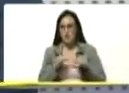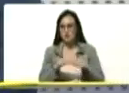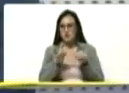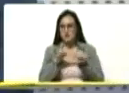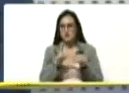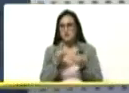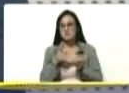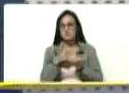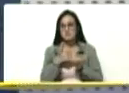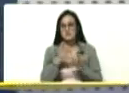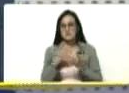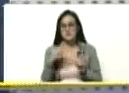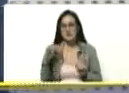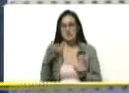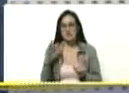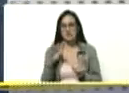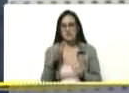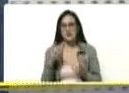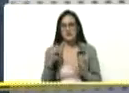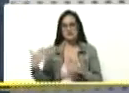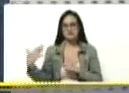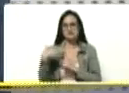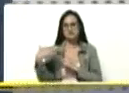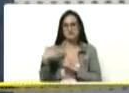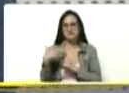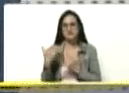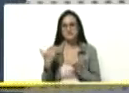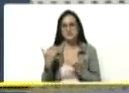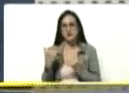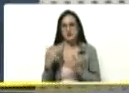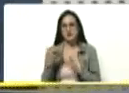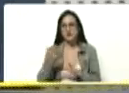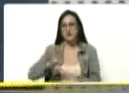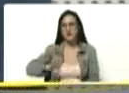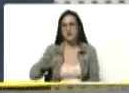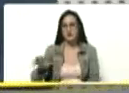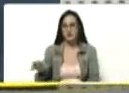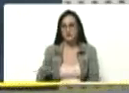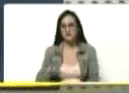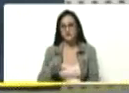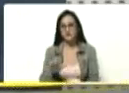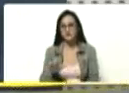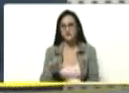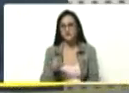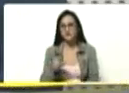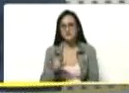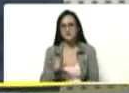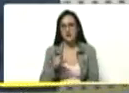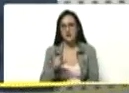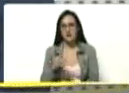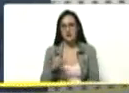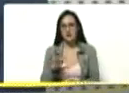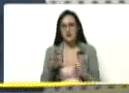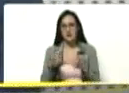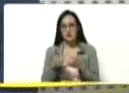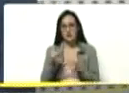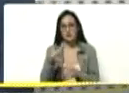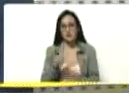las principales amenazas que se abalanzan sobre la región. Las clases dominantes y la